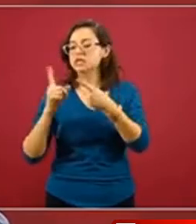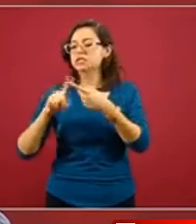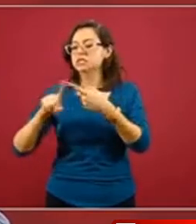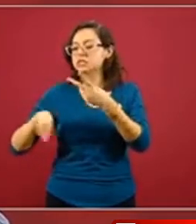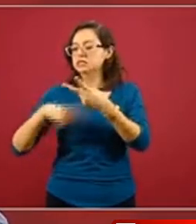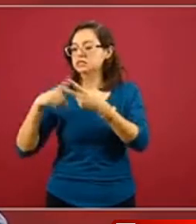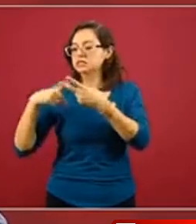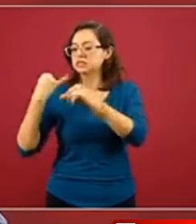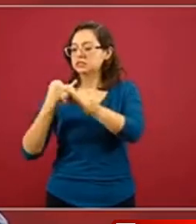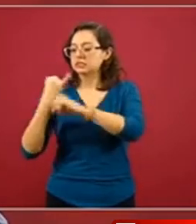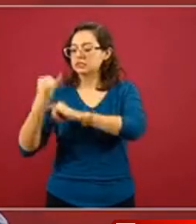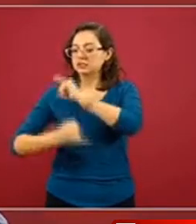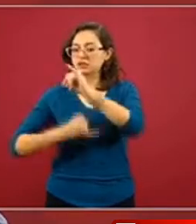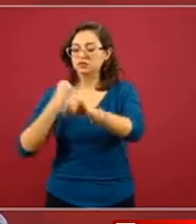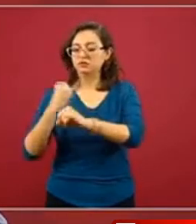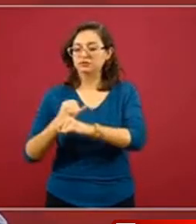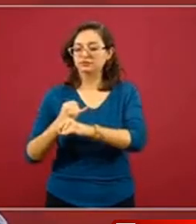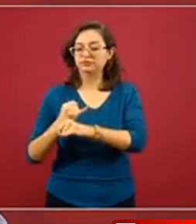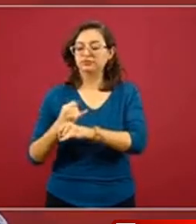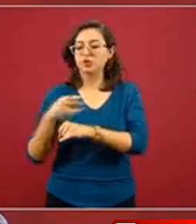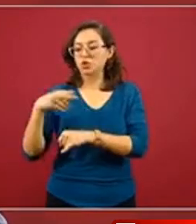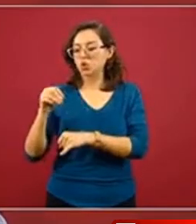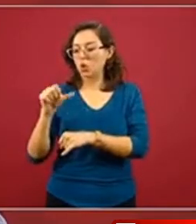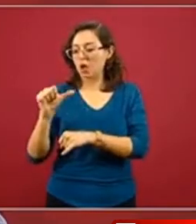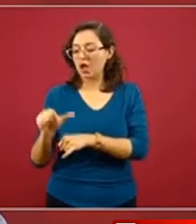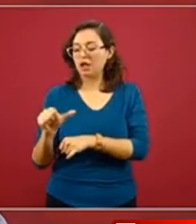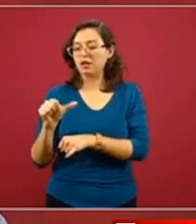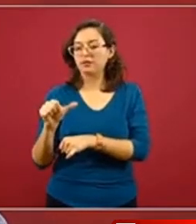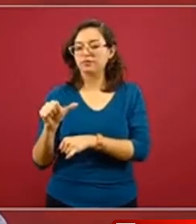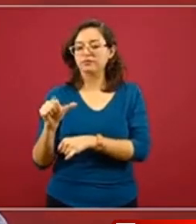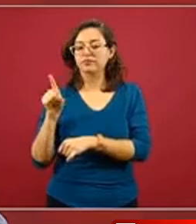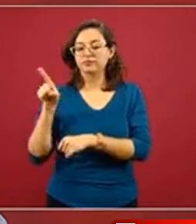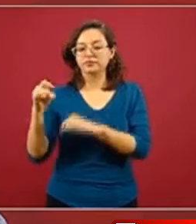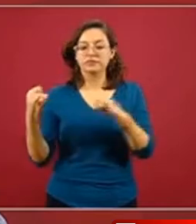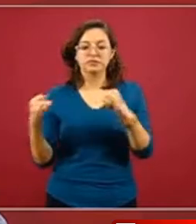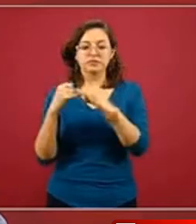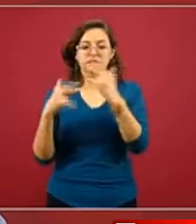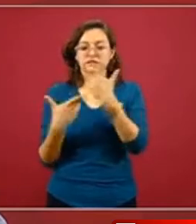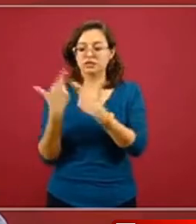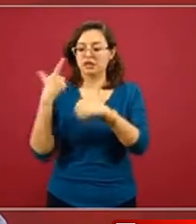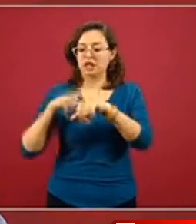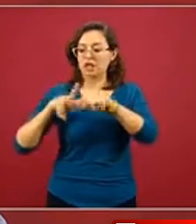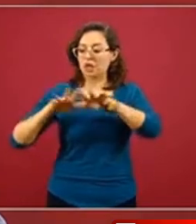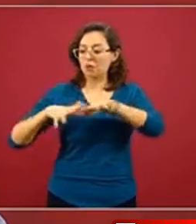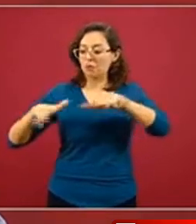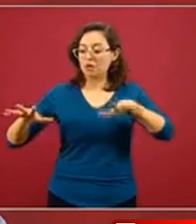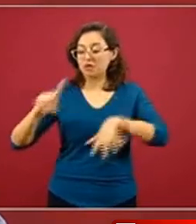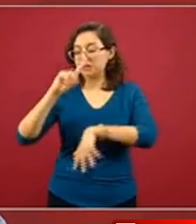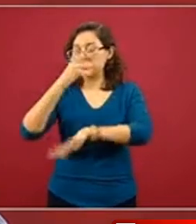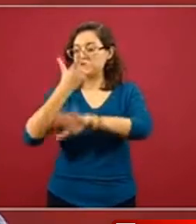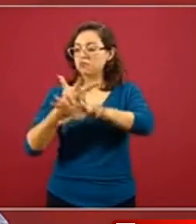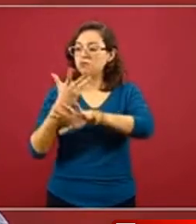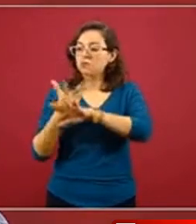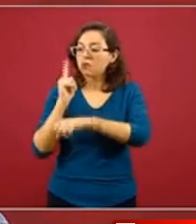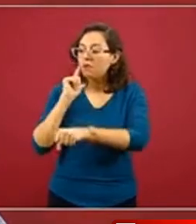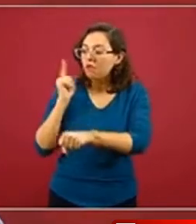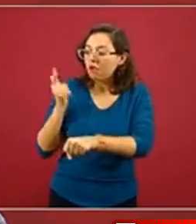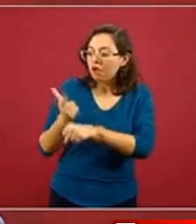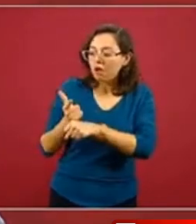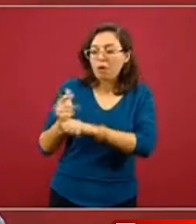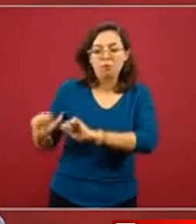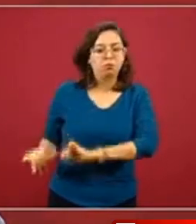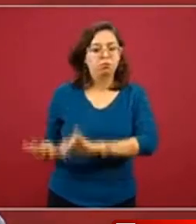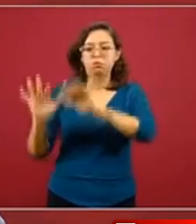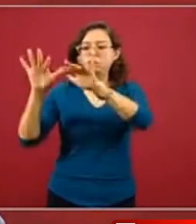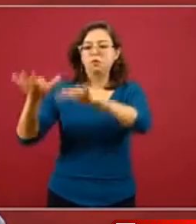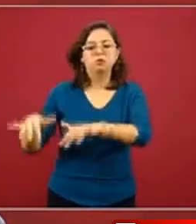organismos internacionales, el principal de ellos, el NOAA, que es el Instituto Nacional Oceanográfico de Estados Unidos, ya descartaron la posibilidad en